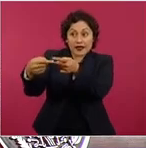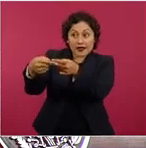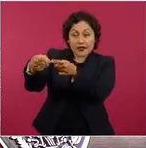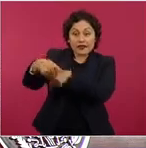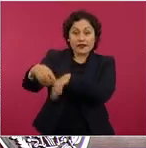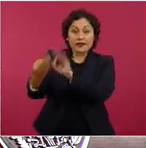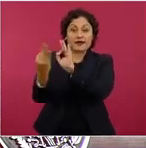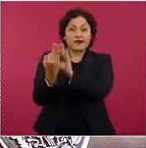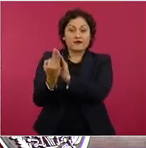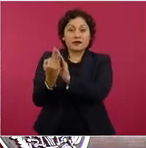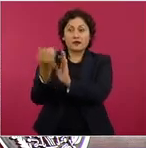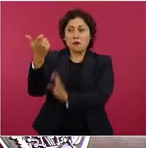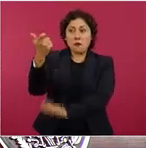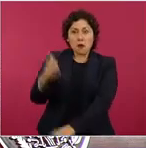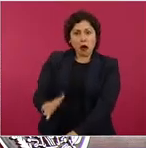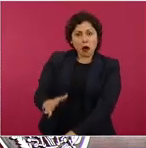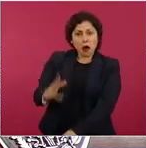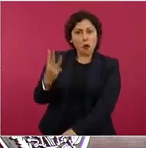3-4 pesos más barato.